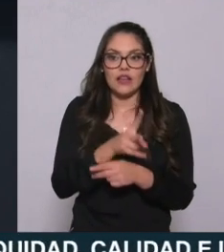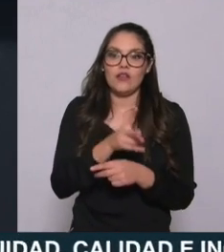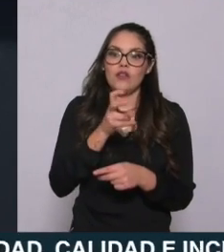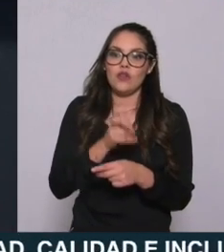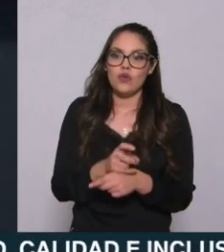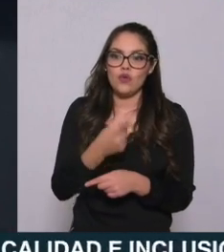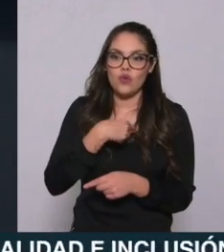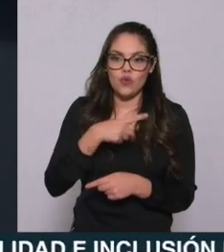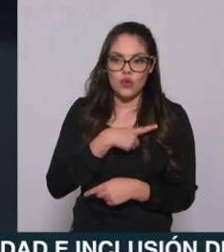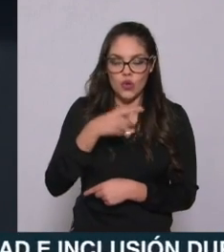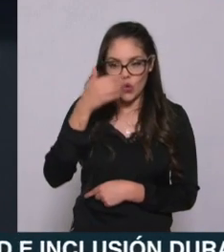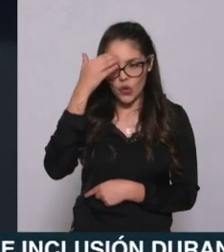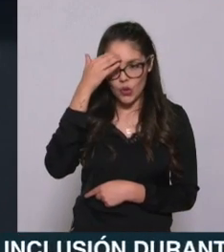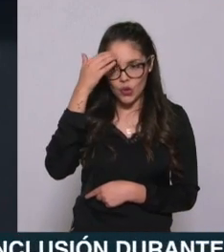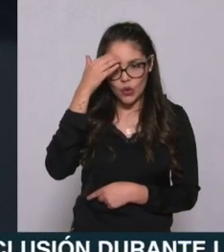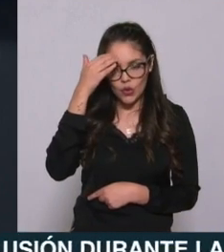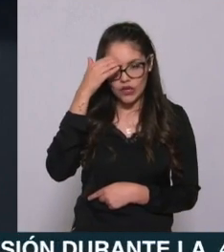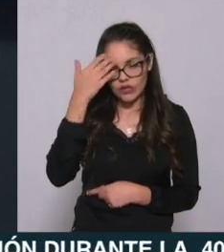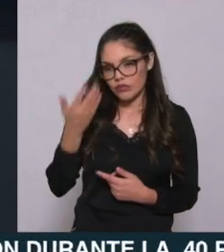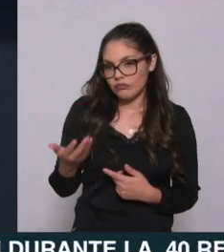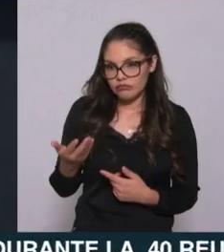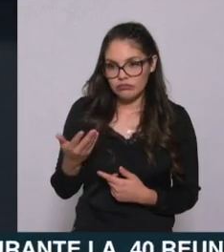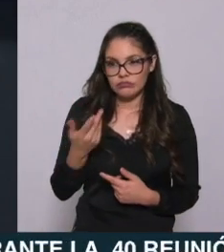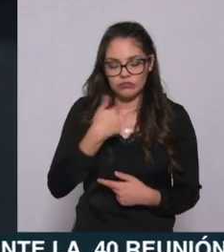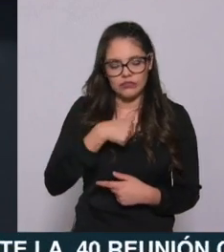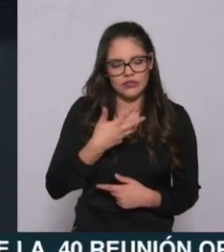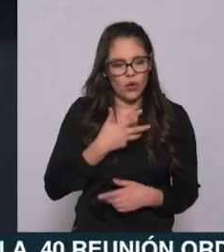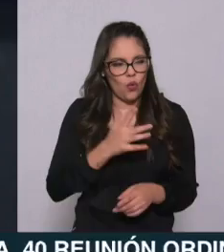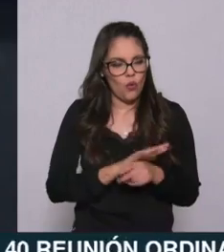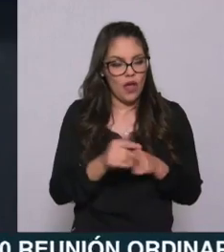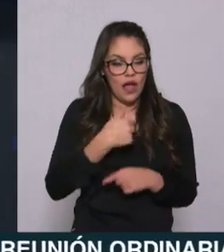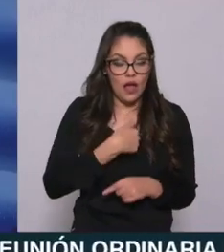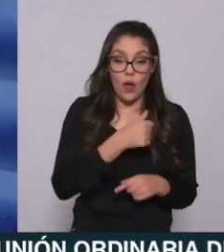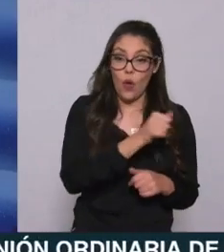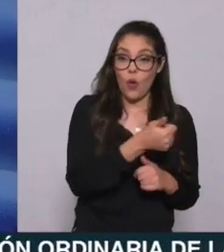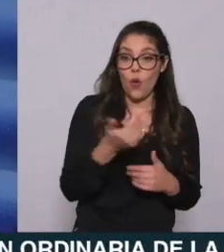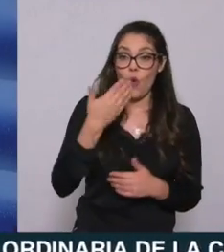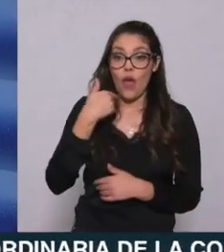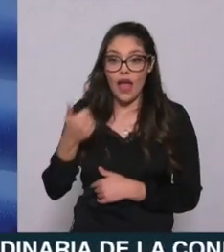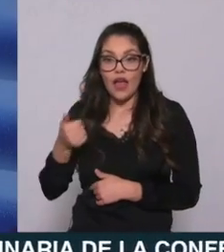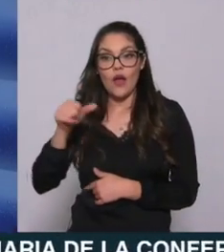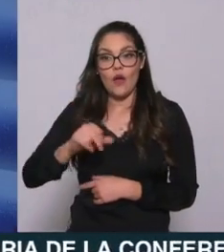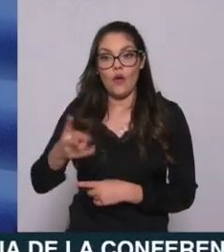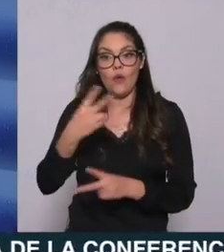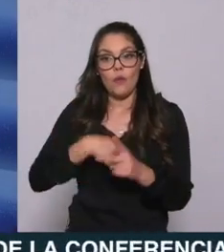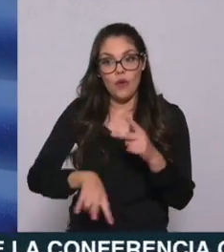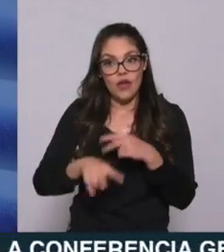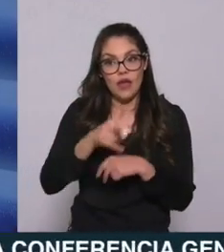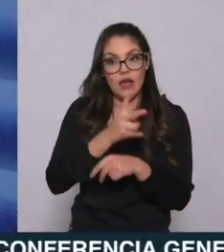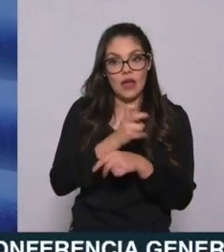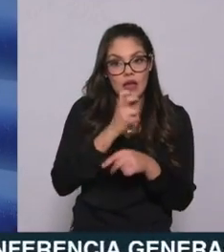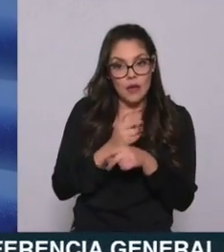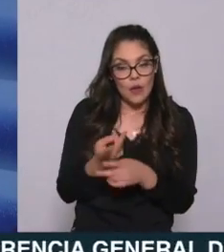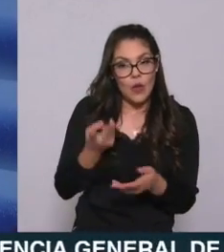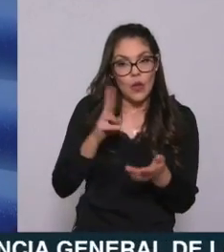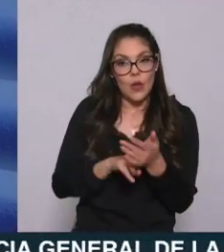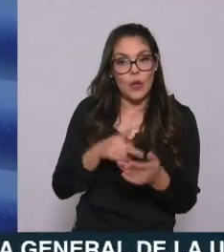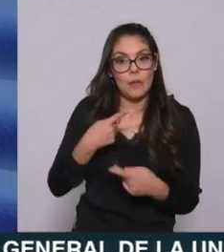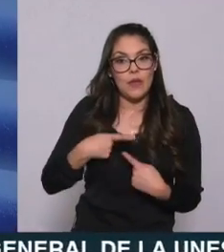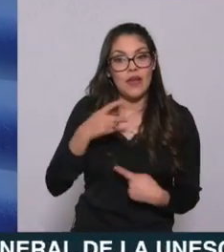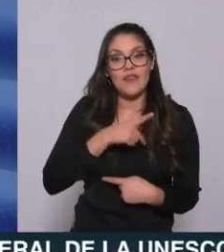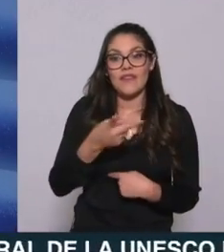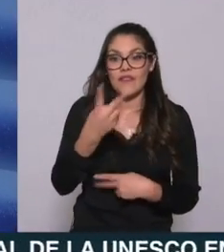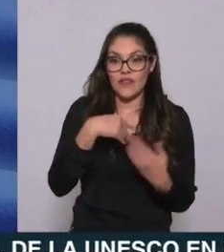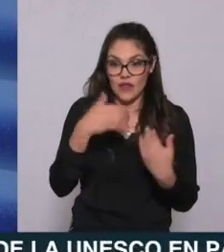ustedes la conozcan. Y bueno, la ventaja que tenemos el día de hoy es que traemos pases dobles para que, bueno, vengan a conocerla y